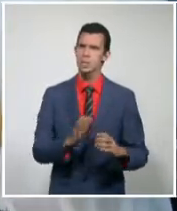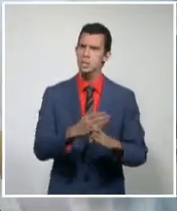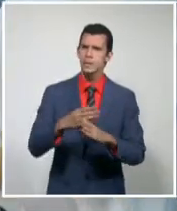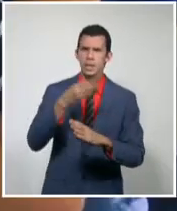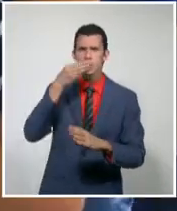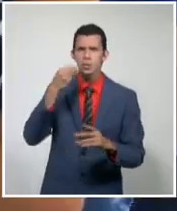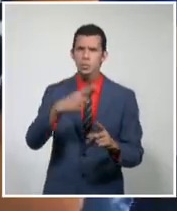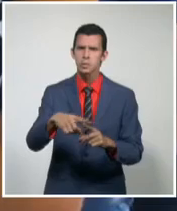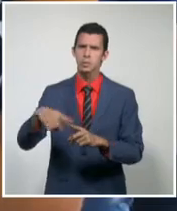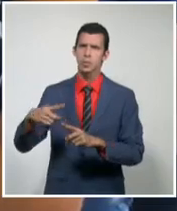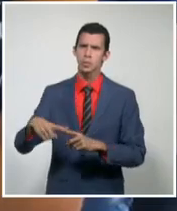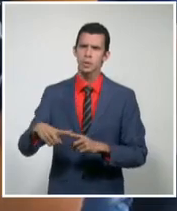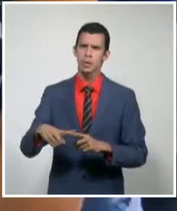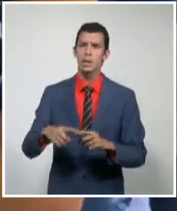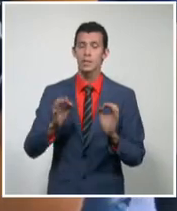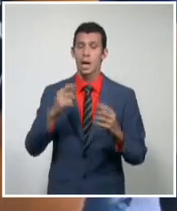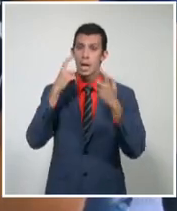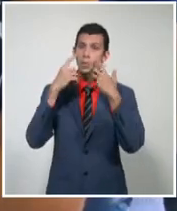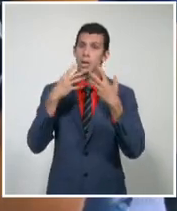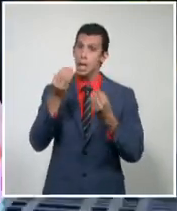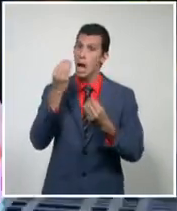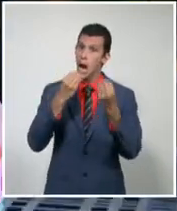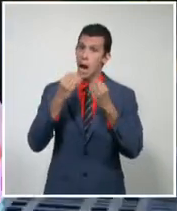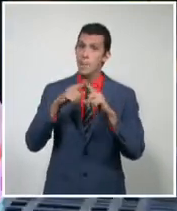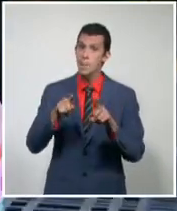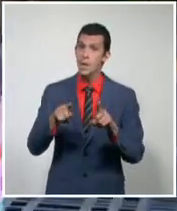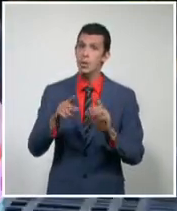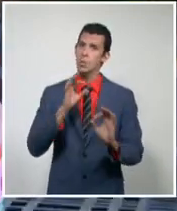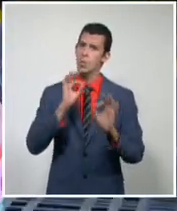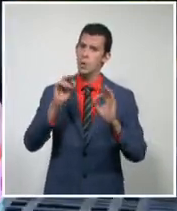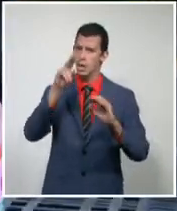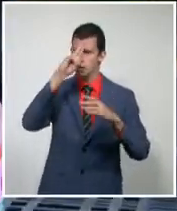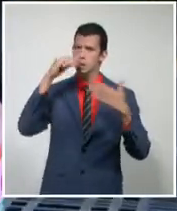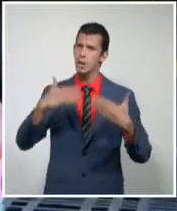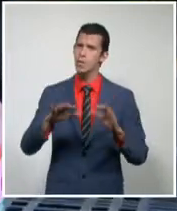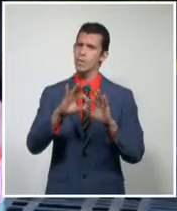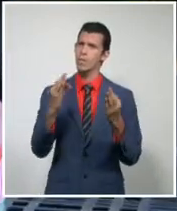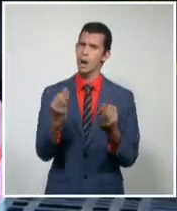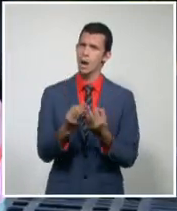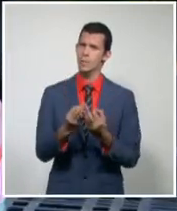distanciamiento social, proteja su vida y la de su familia. El camarógrafo